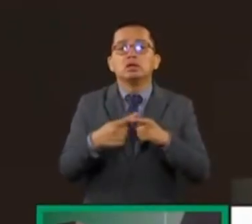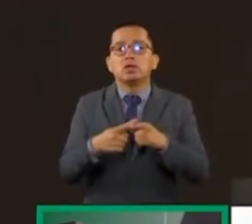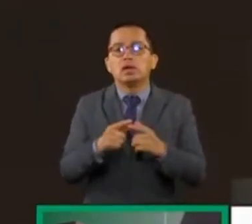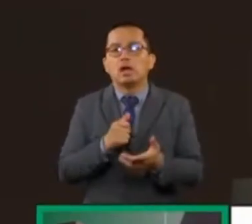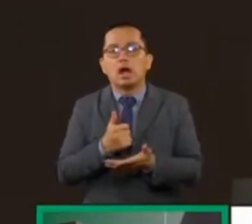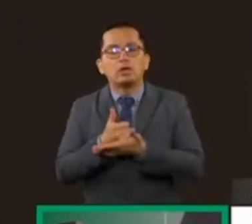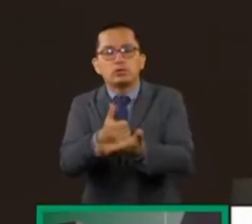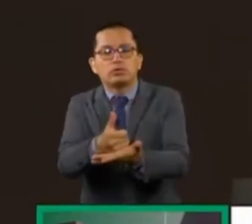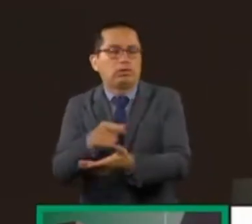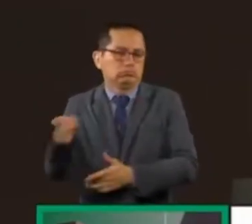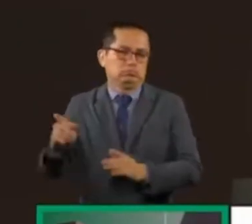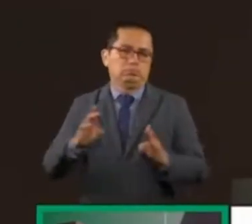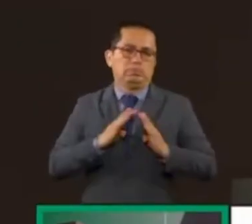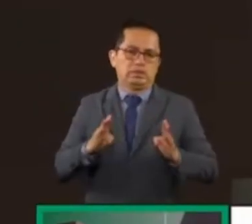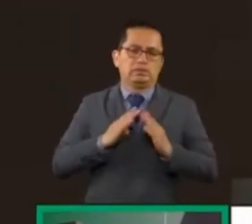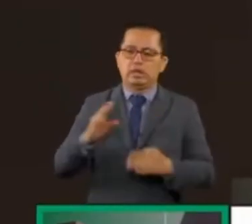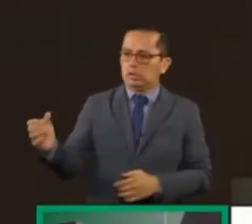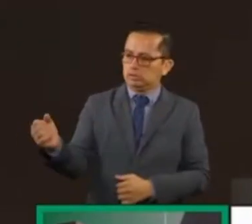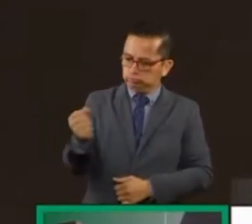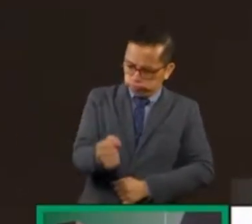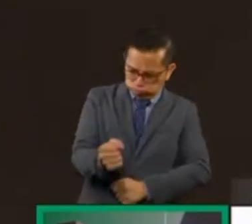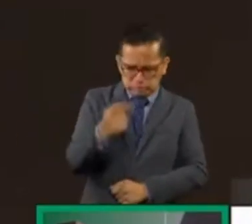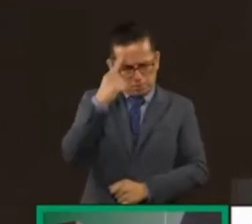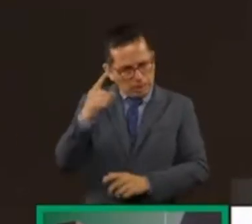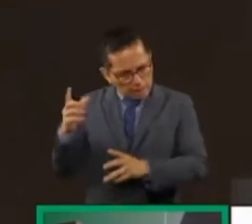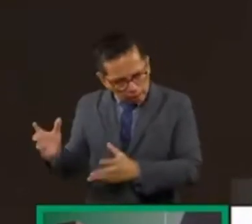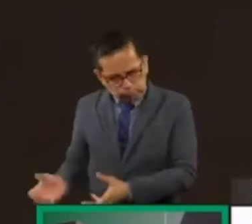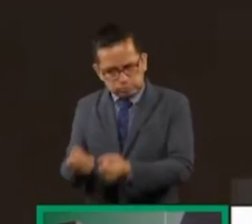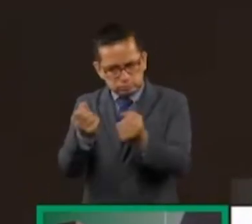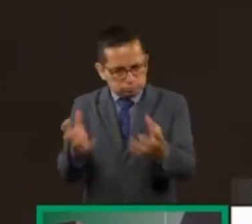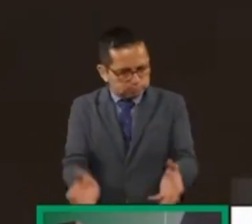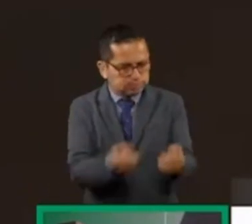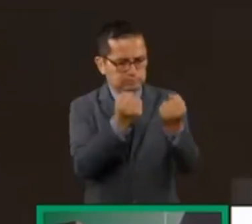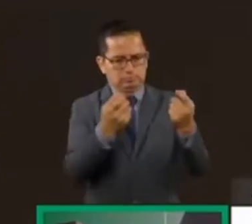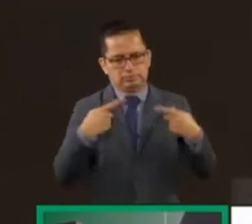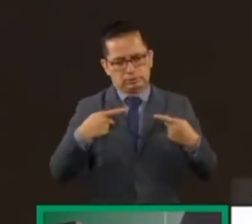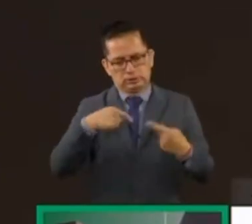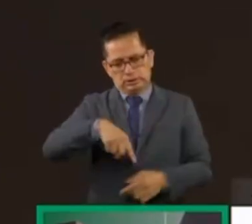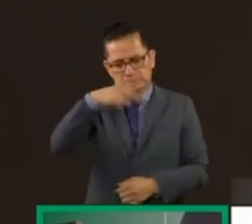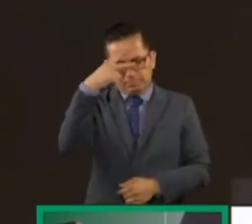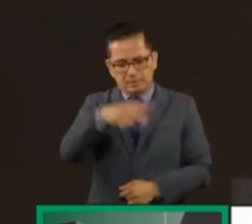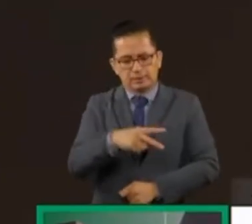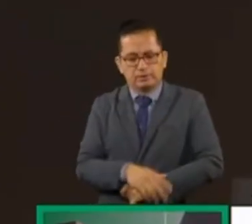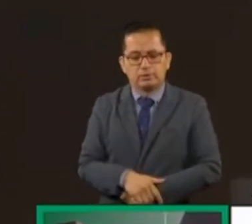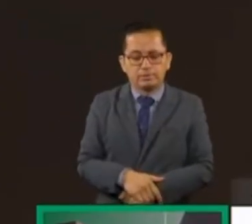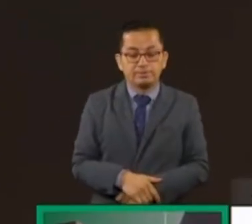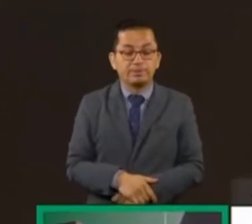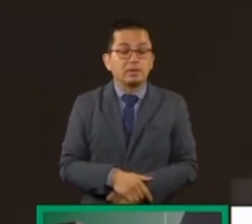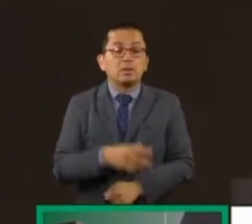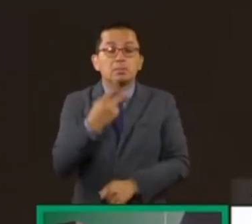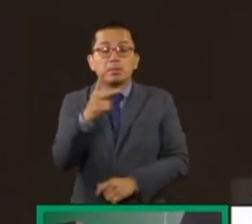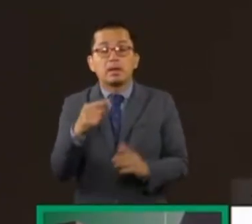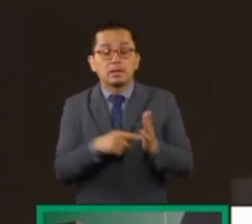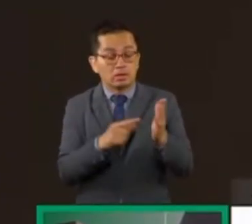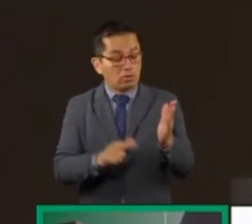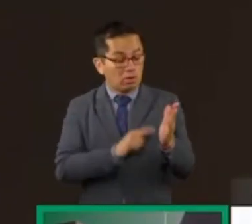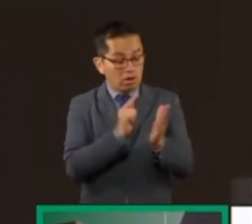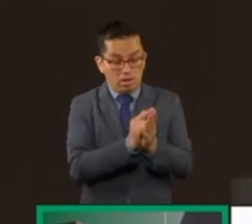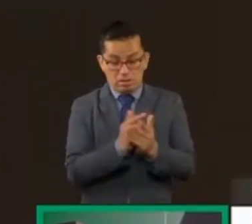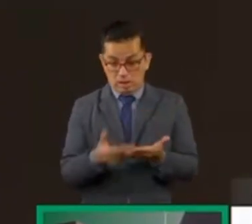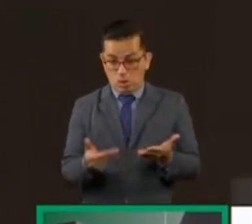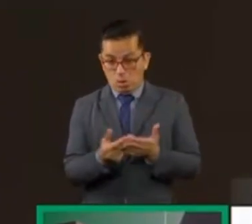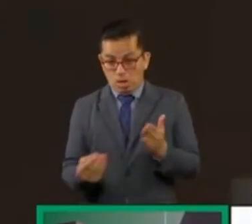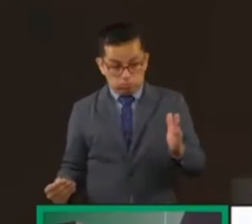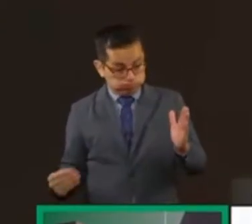Mexicano intervenía para rescatar a las familias de este riesgo. Pero con esta reforma han hecho